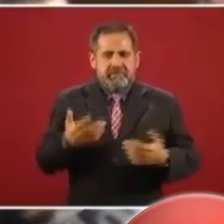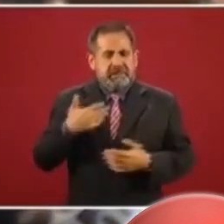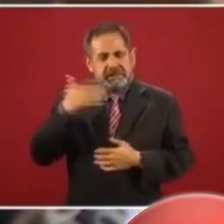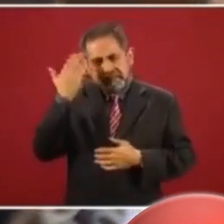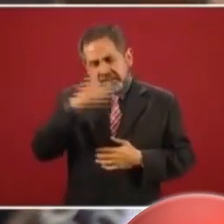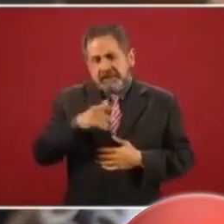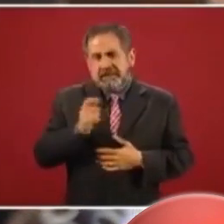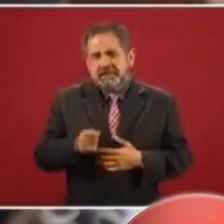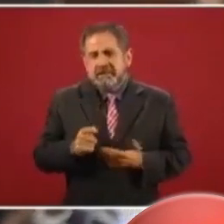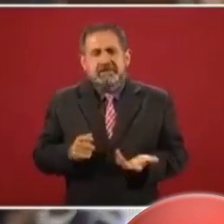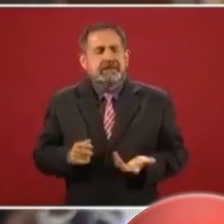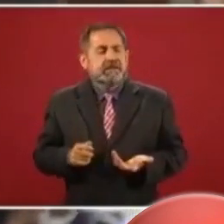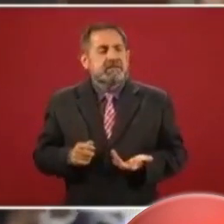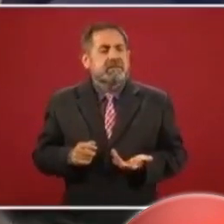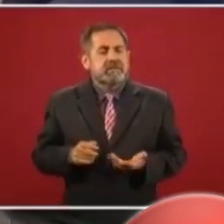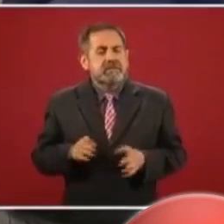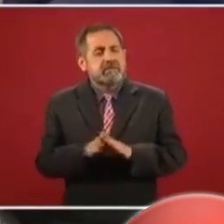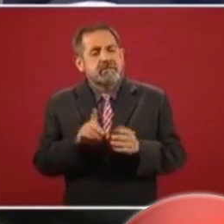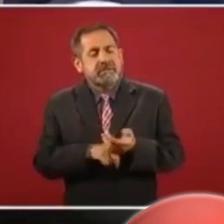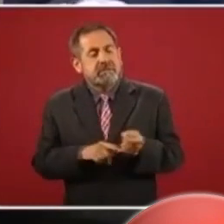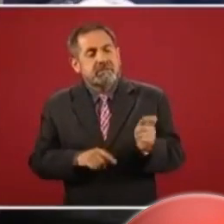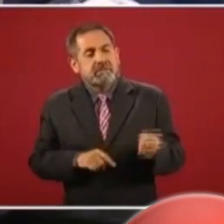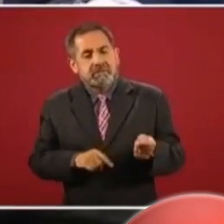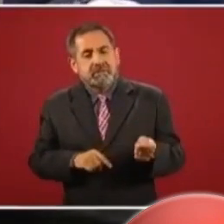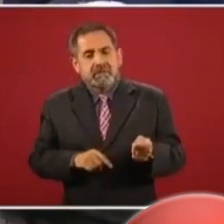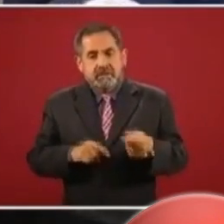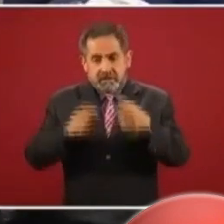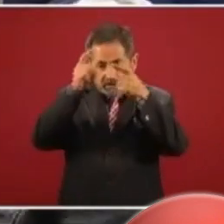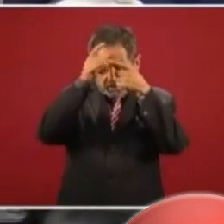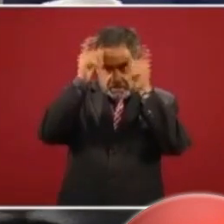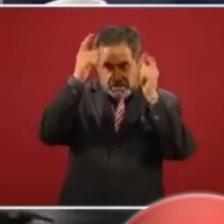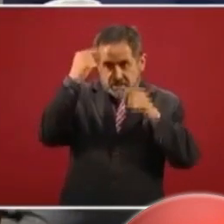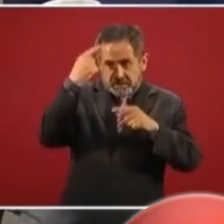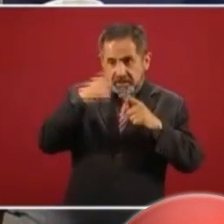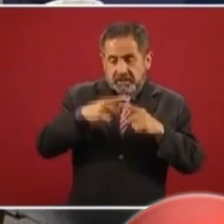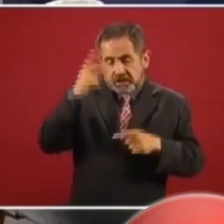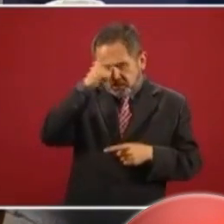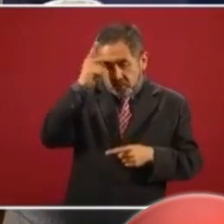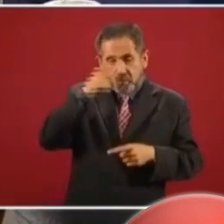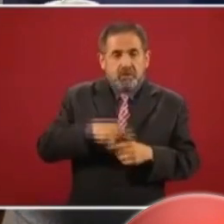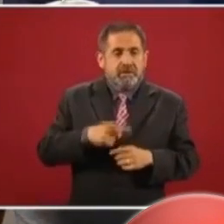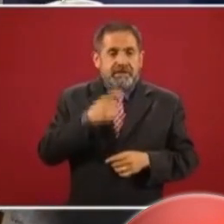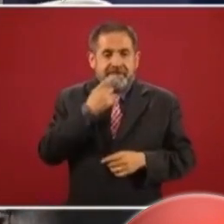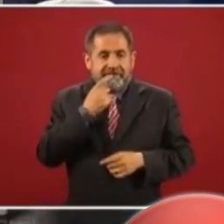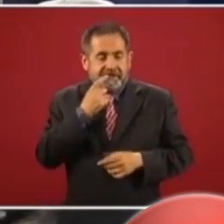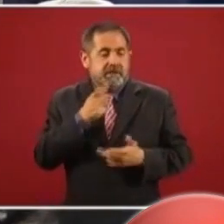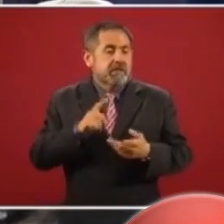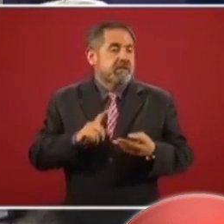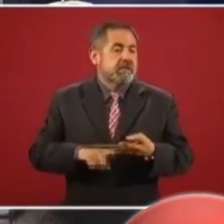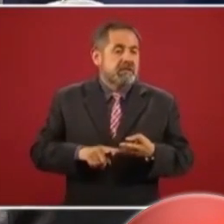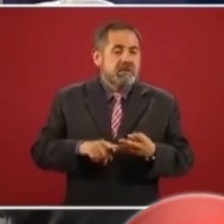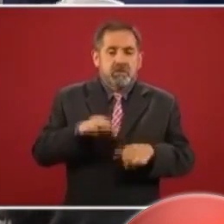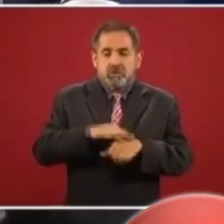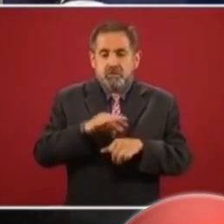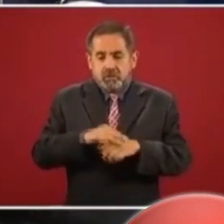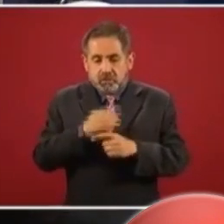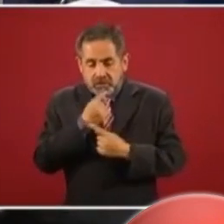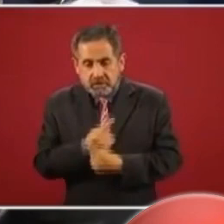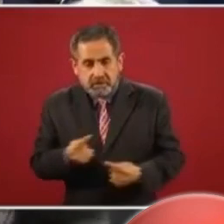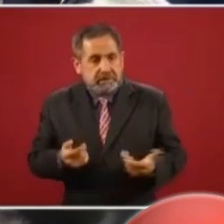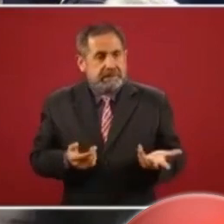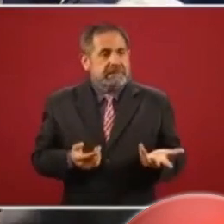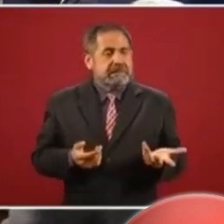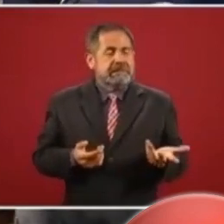también en este caso de enfermeras, psicólogos, psiquiatras y odontólogos, ¿cuál ha sido el avance a